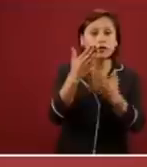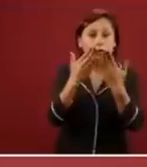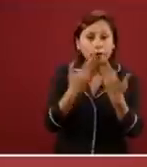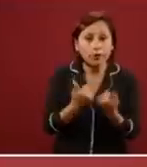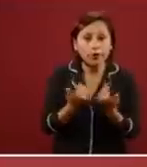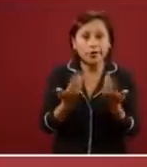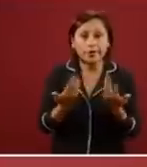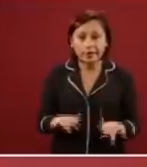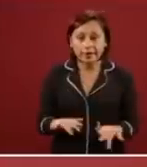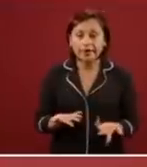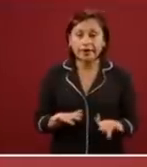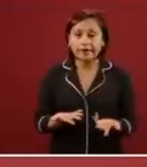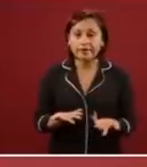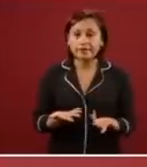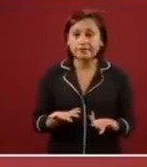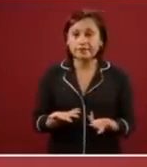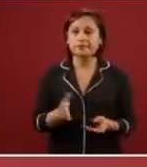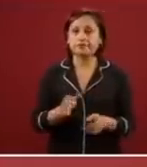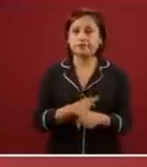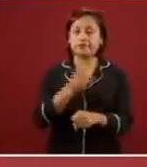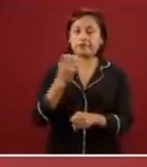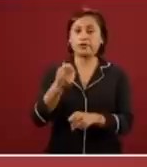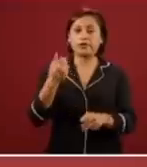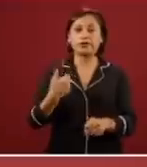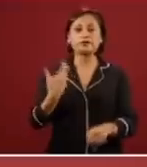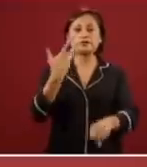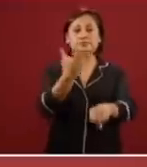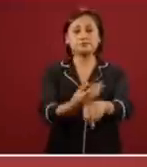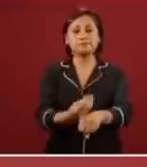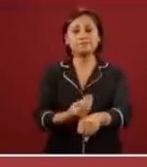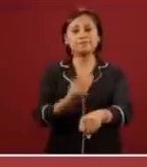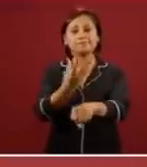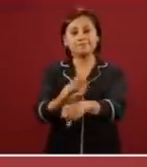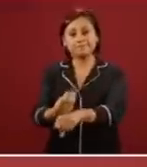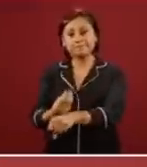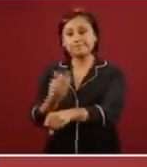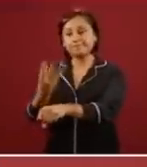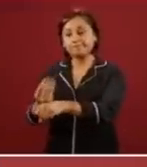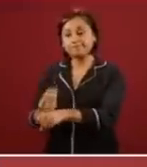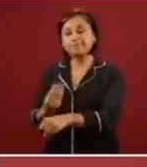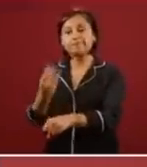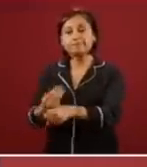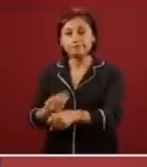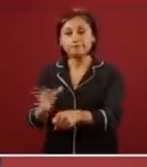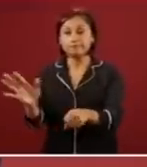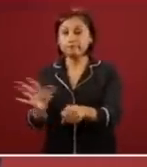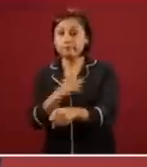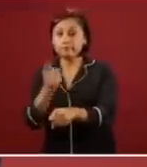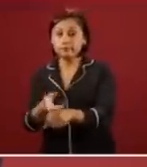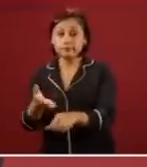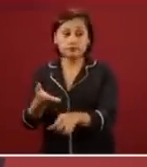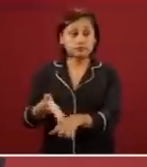un proceso de reconstrucción porque se abandonó por completo